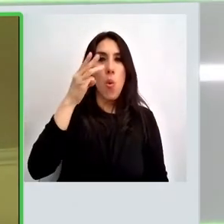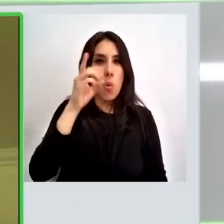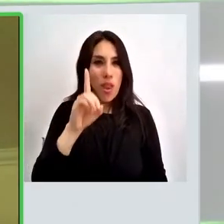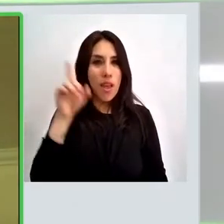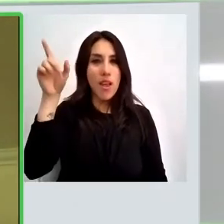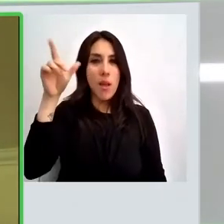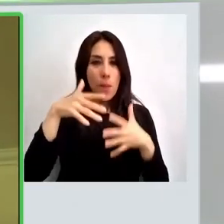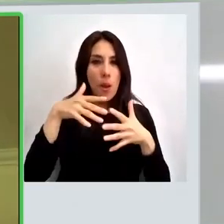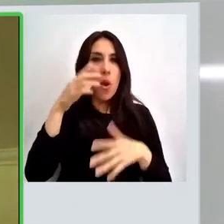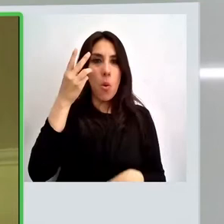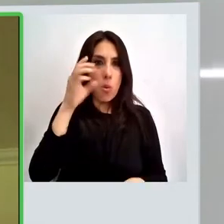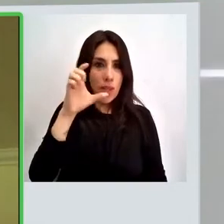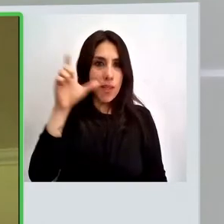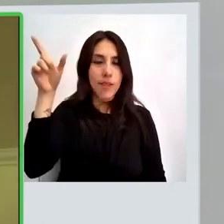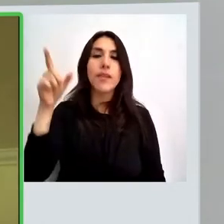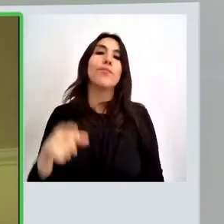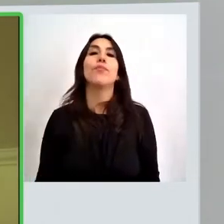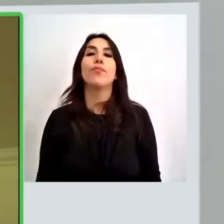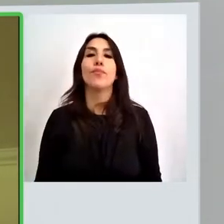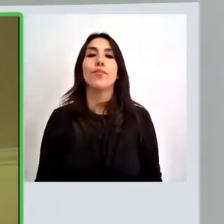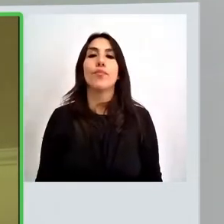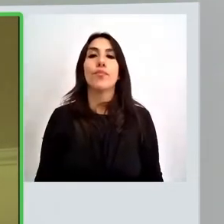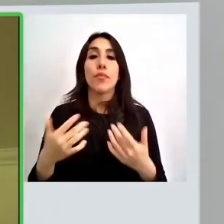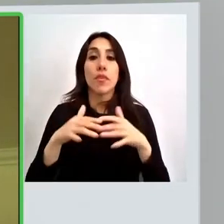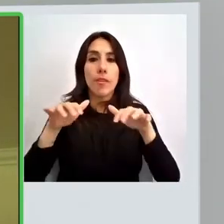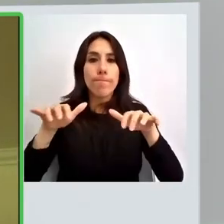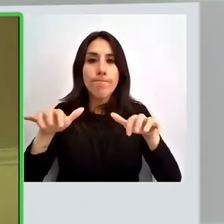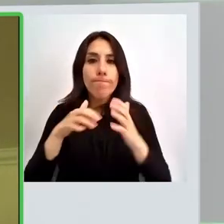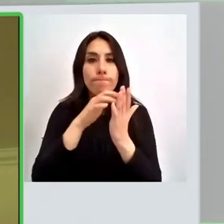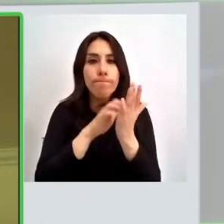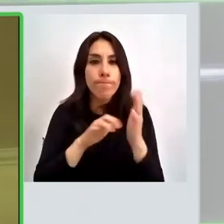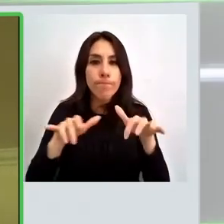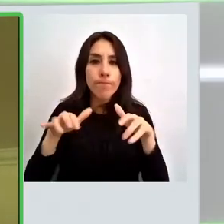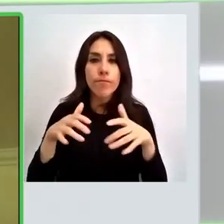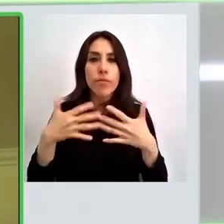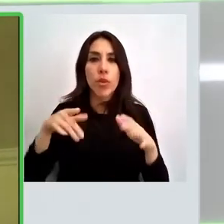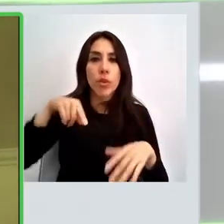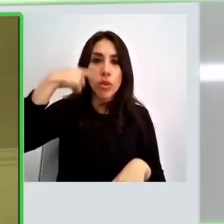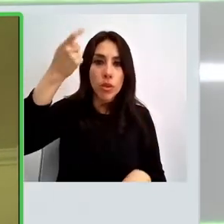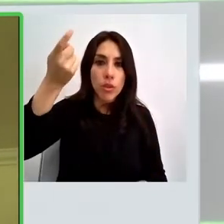hacer en 2020 el próximo año en el 2022